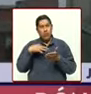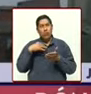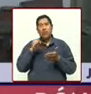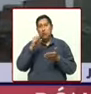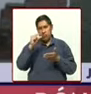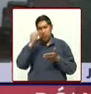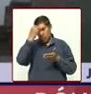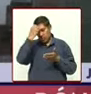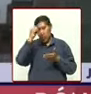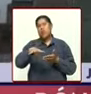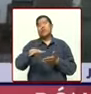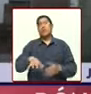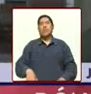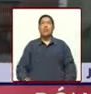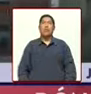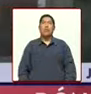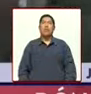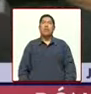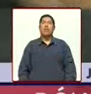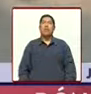estudios.